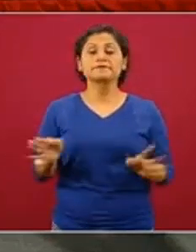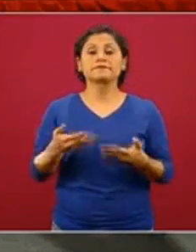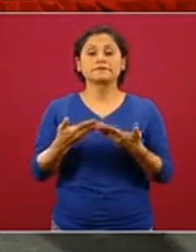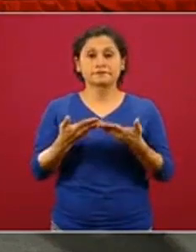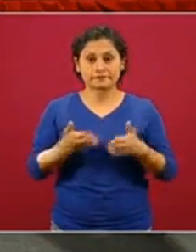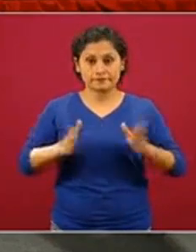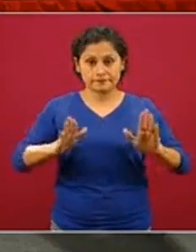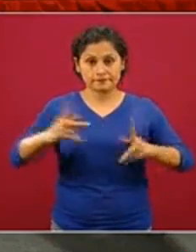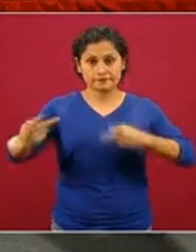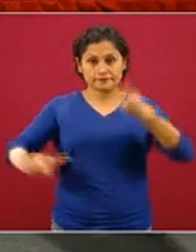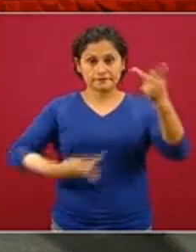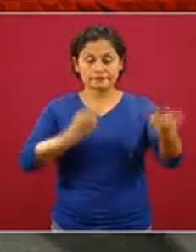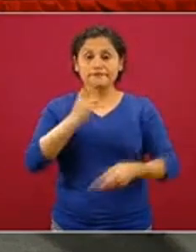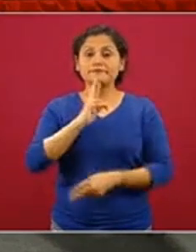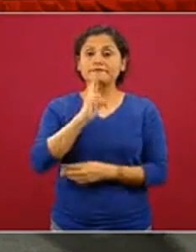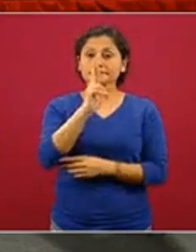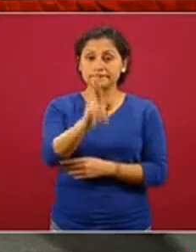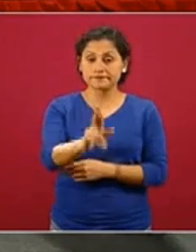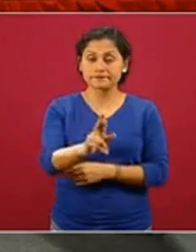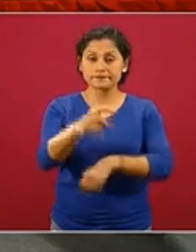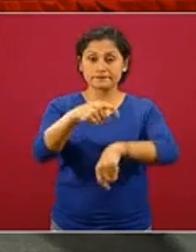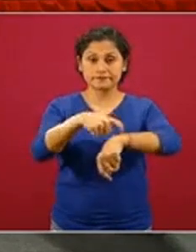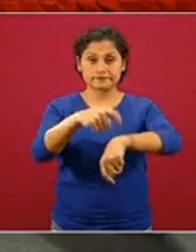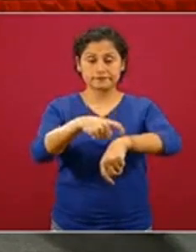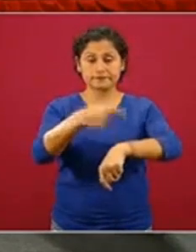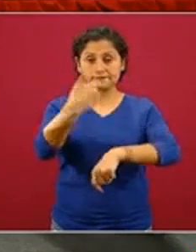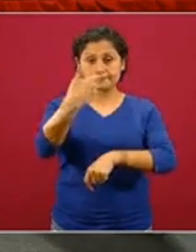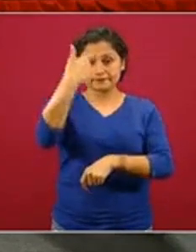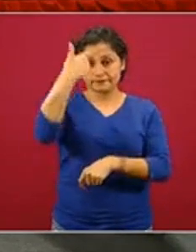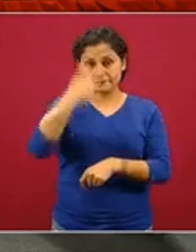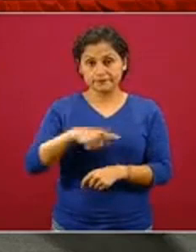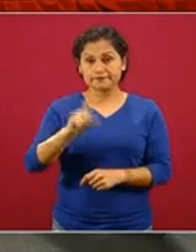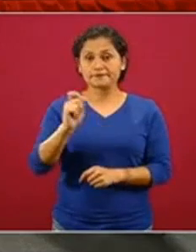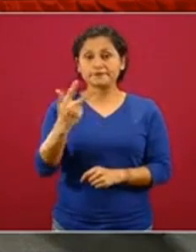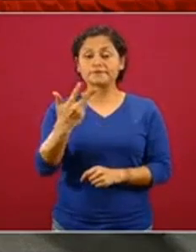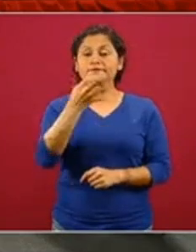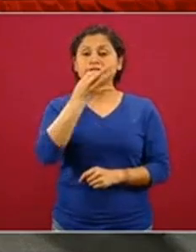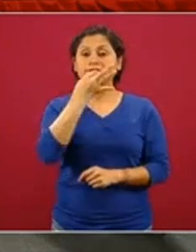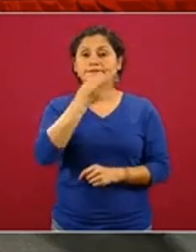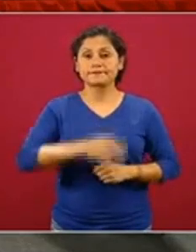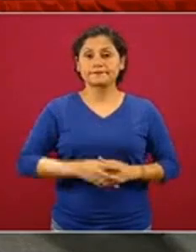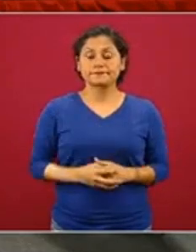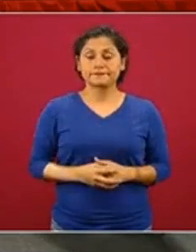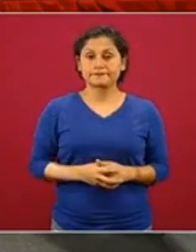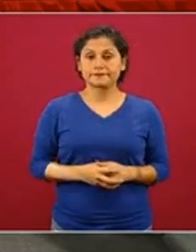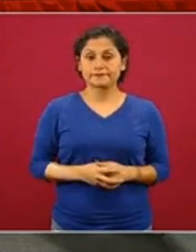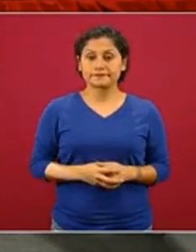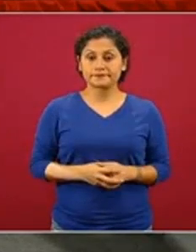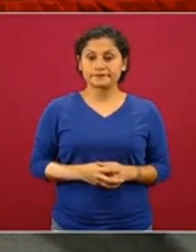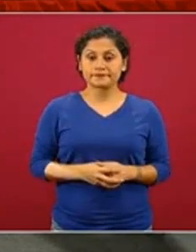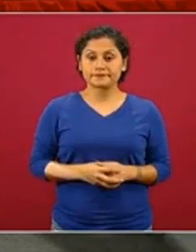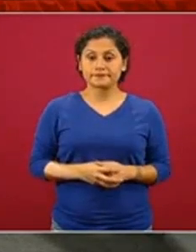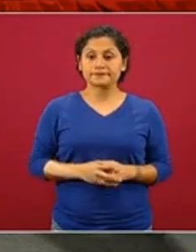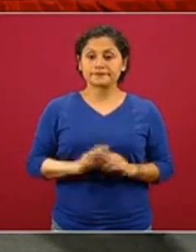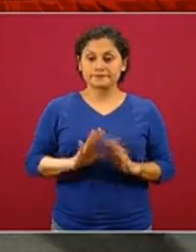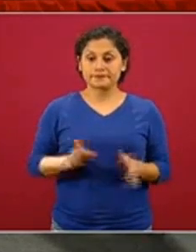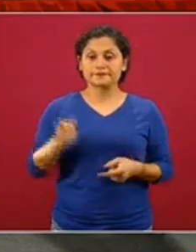a preguntas y respuestas cuando son 19:28. Vamos a darle la palabra a usted, Juan